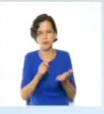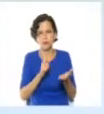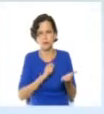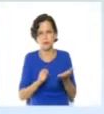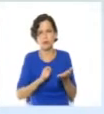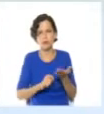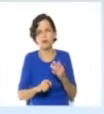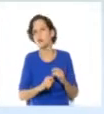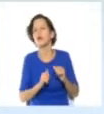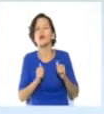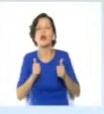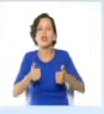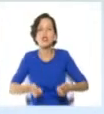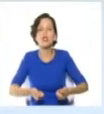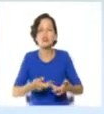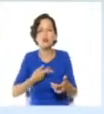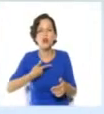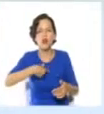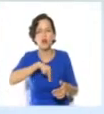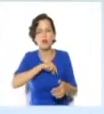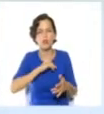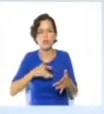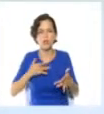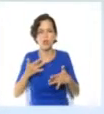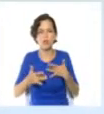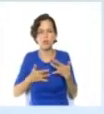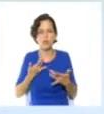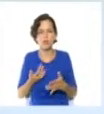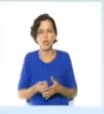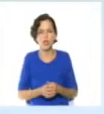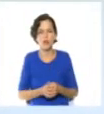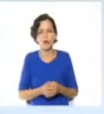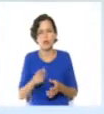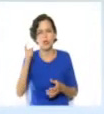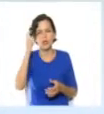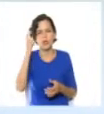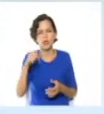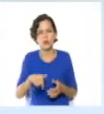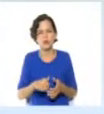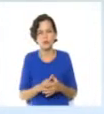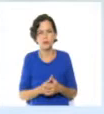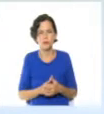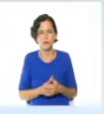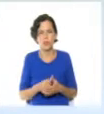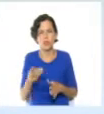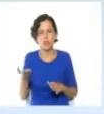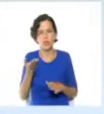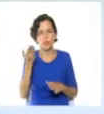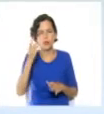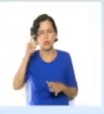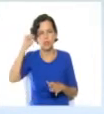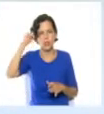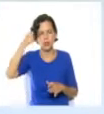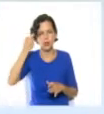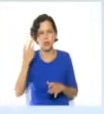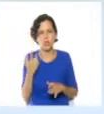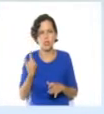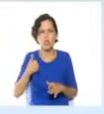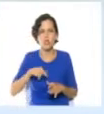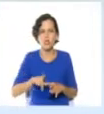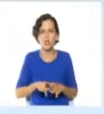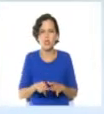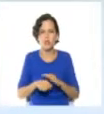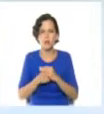lápiz, vamos a dar inicio a nuestras actividades por el día de hoy. Es importante recordar que